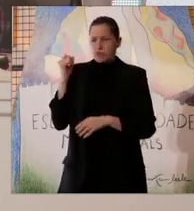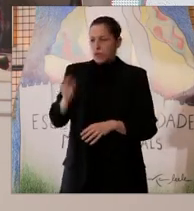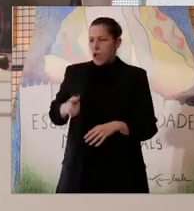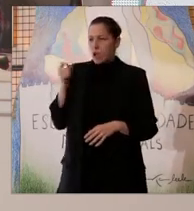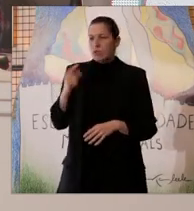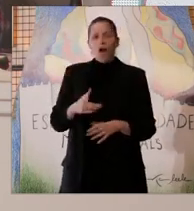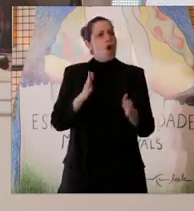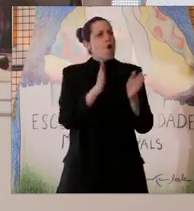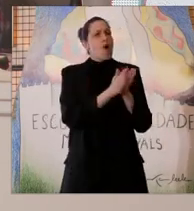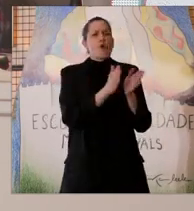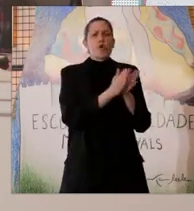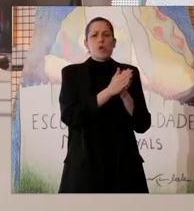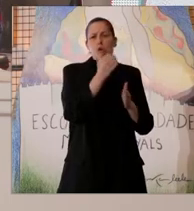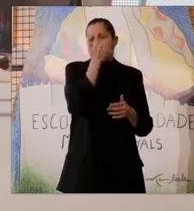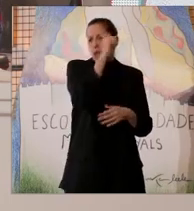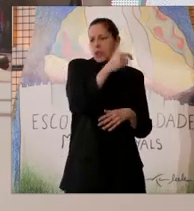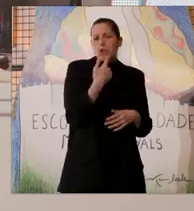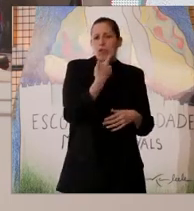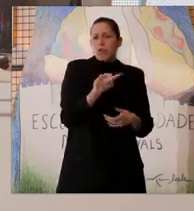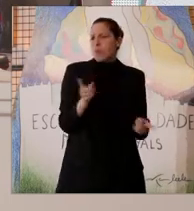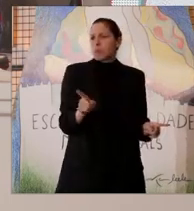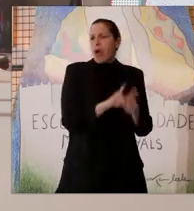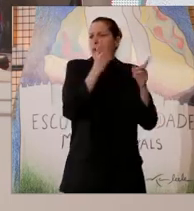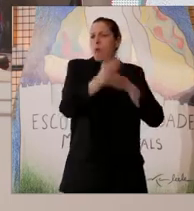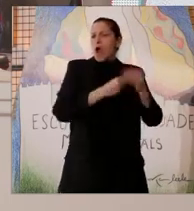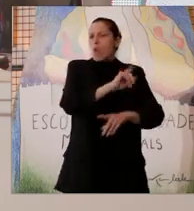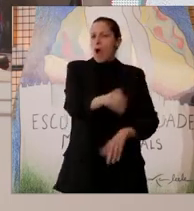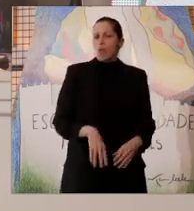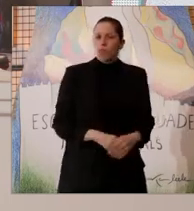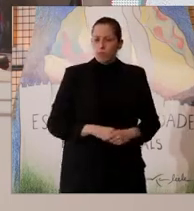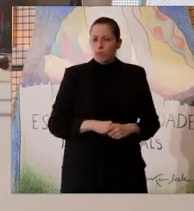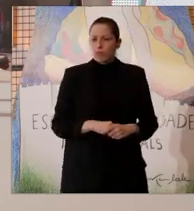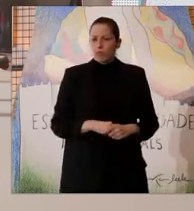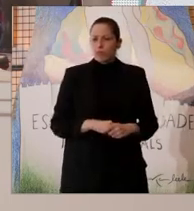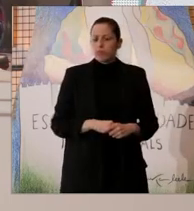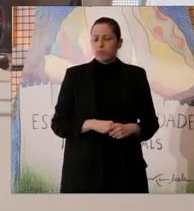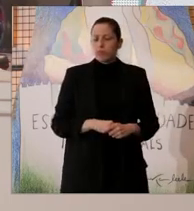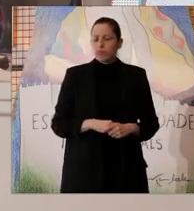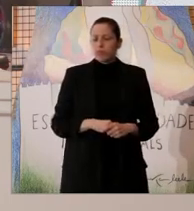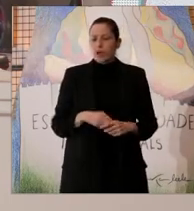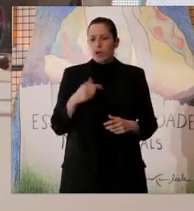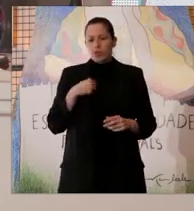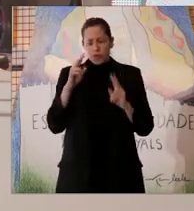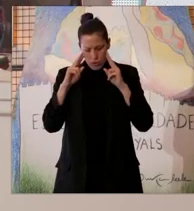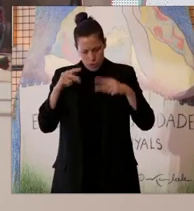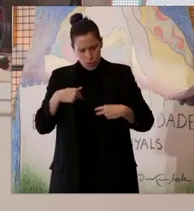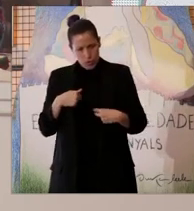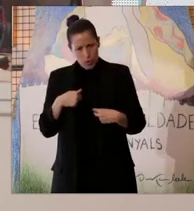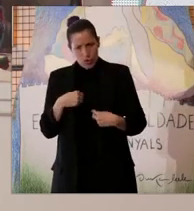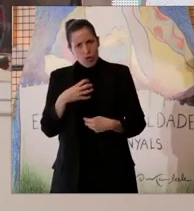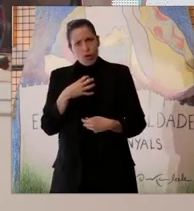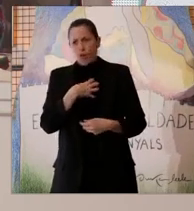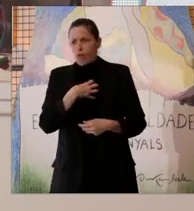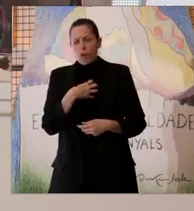no Bueno pues esto se queda así yo no voy a hacer más y de repente yo pienso yo jamás podría vivir así